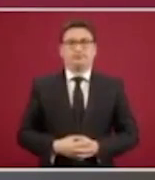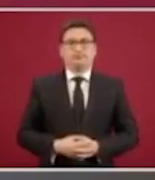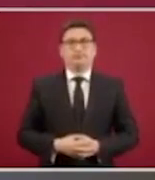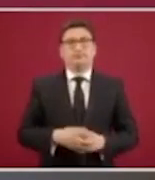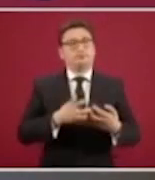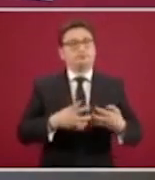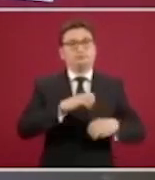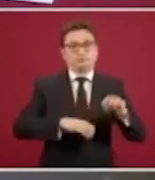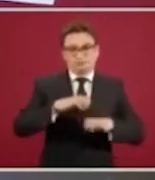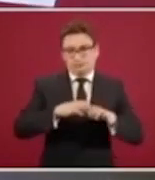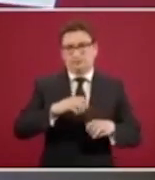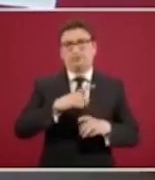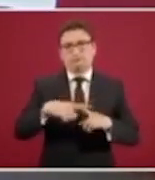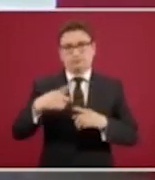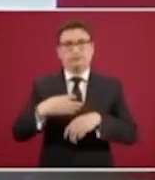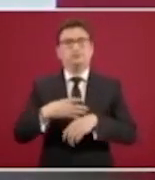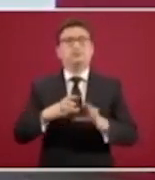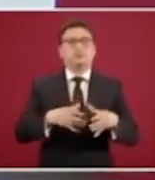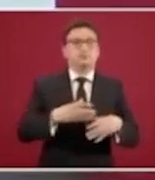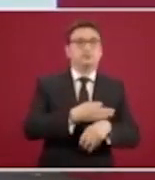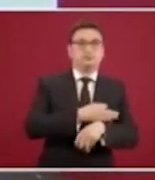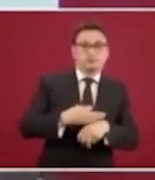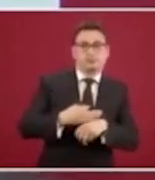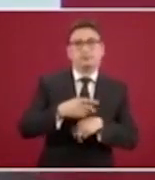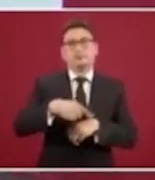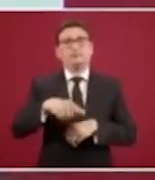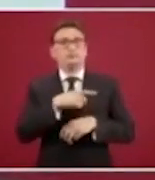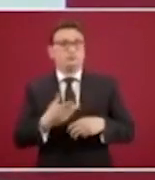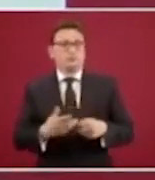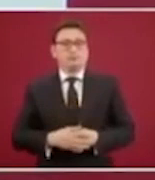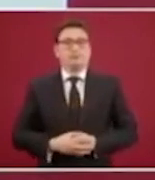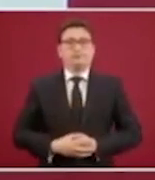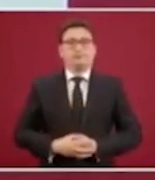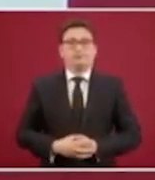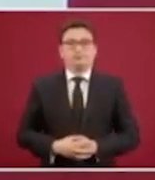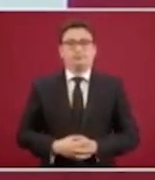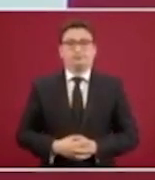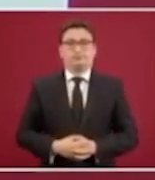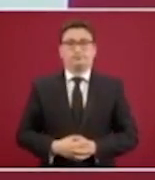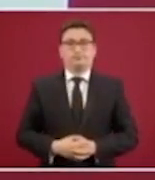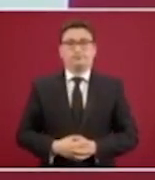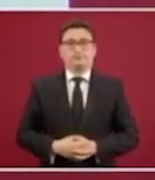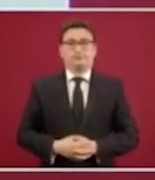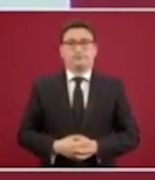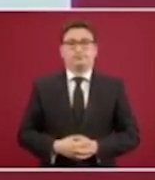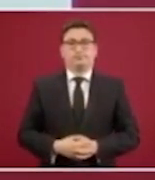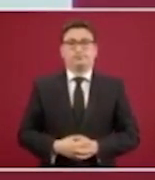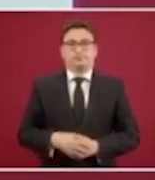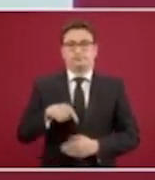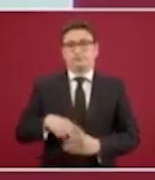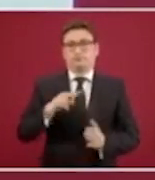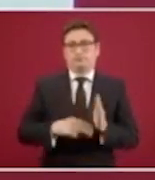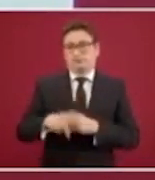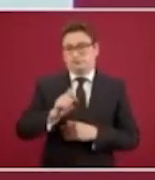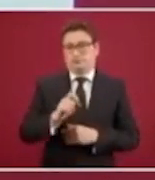pequeñas empresas también familiares del sector informal. Este año.